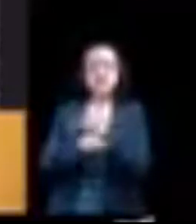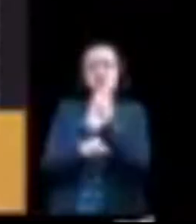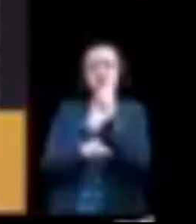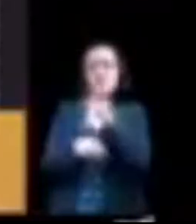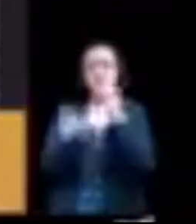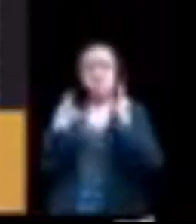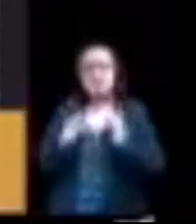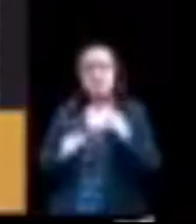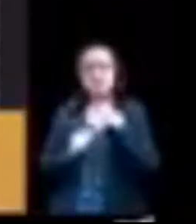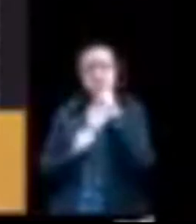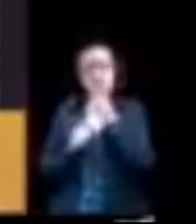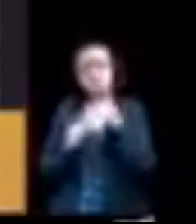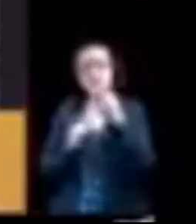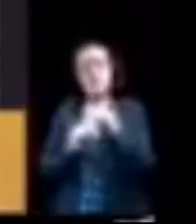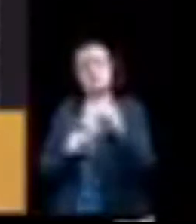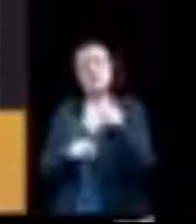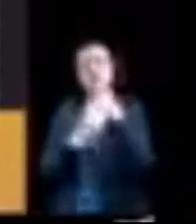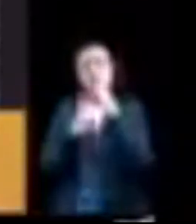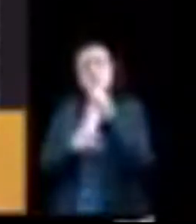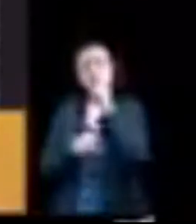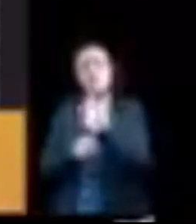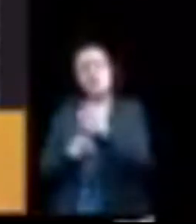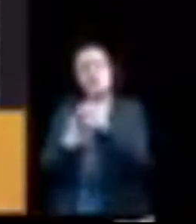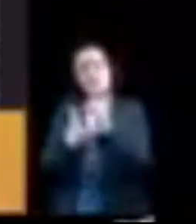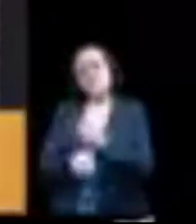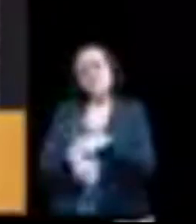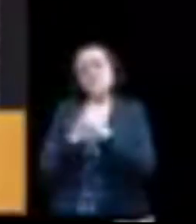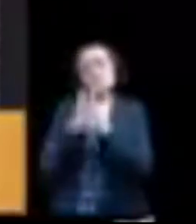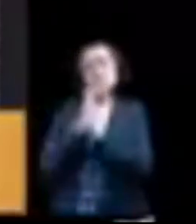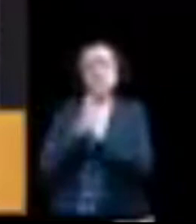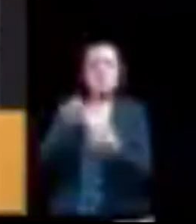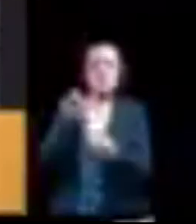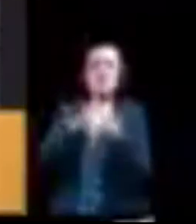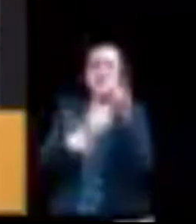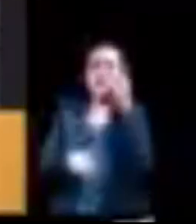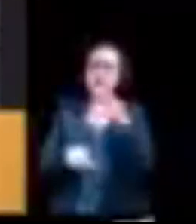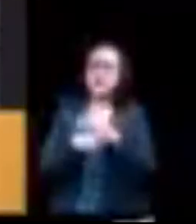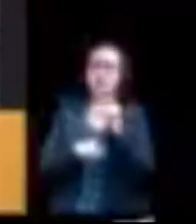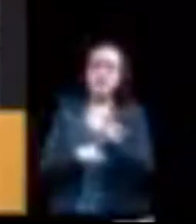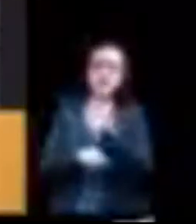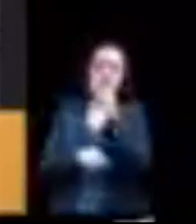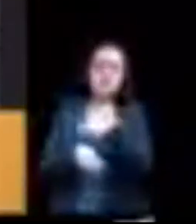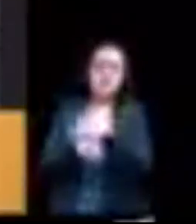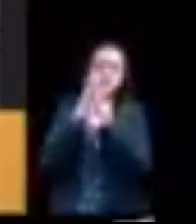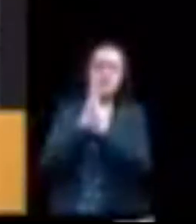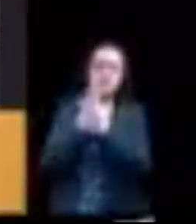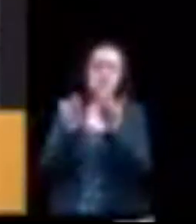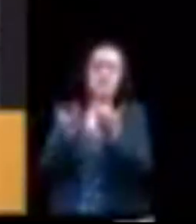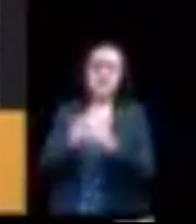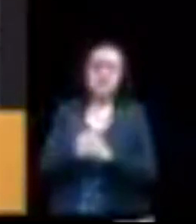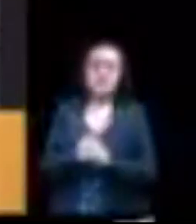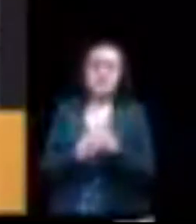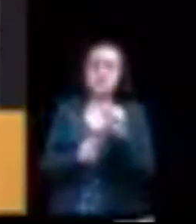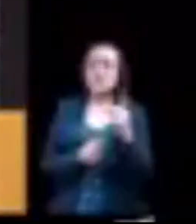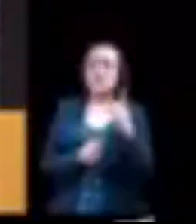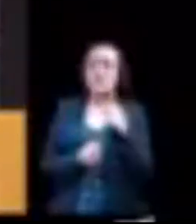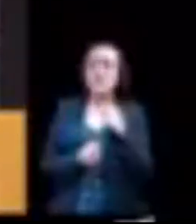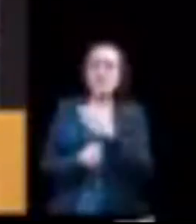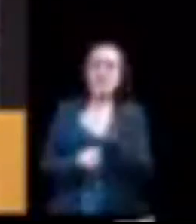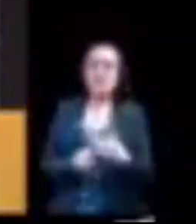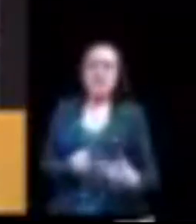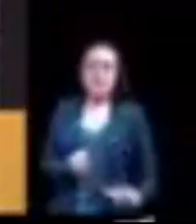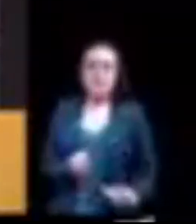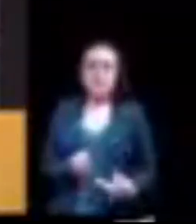misma tranquilidad que me dirijo a usted y respeto se dirija a la presidencia de la mesa. Por favor, tiene usted el uso de la palabra para su moción. No, diputada